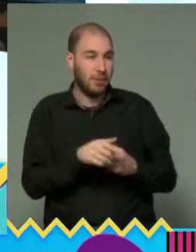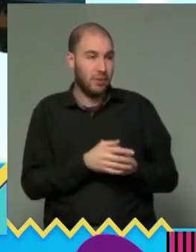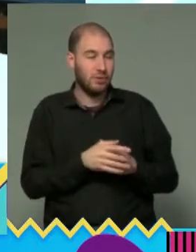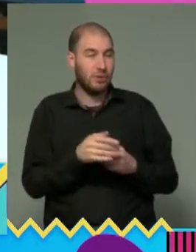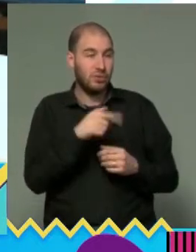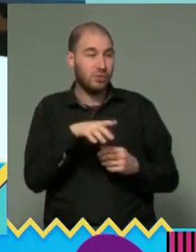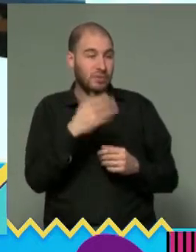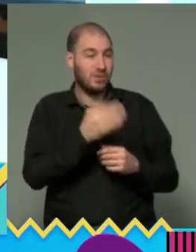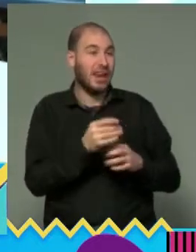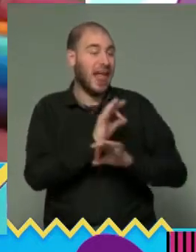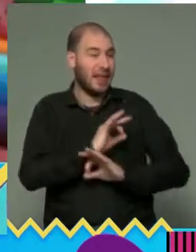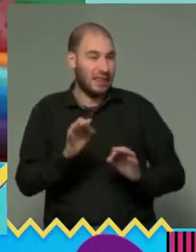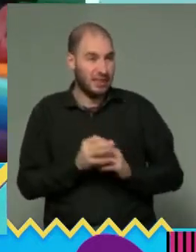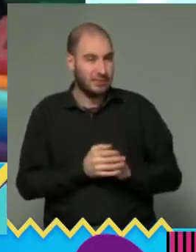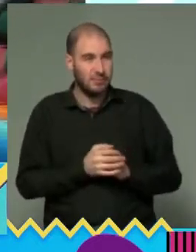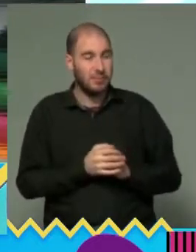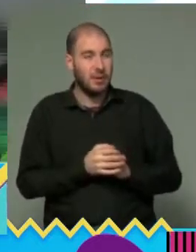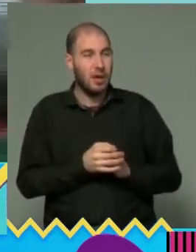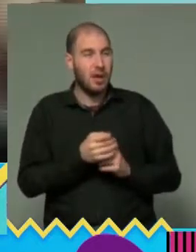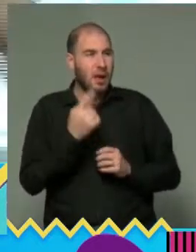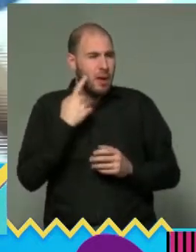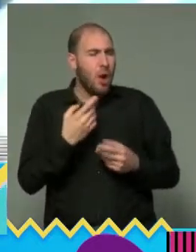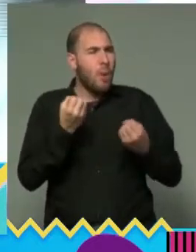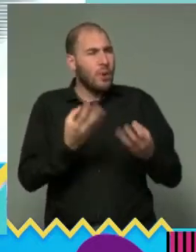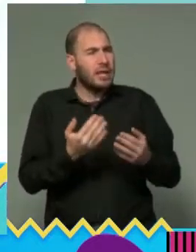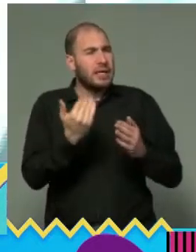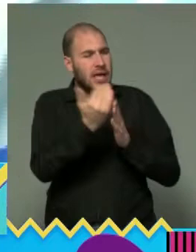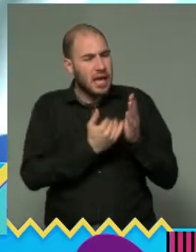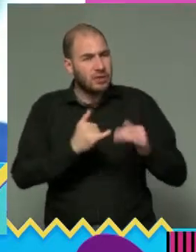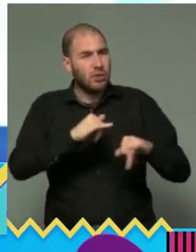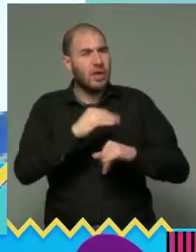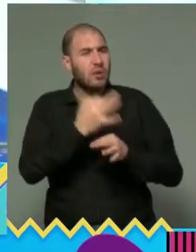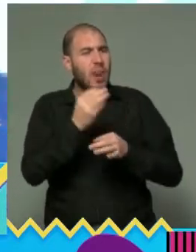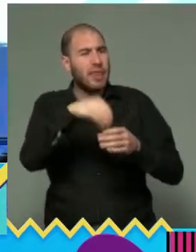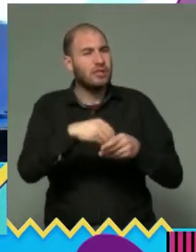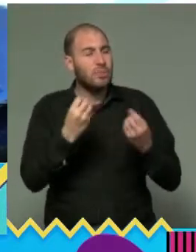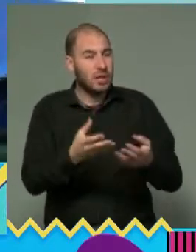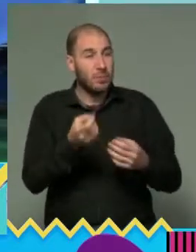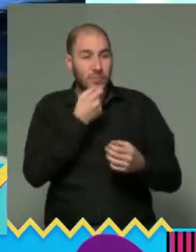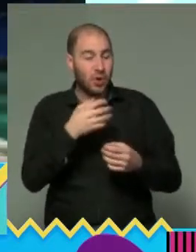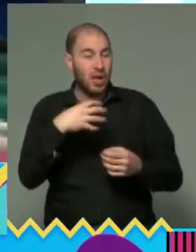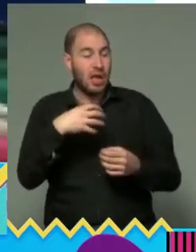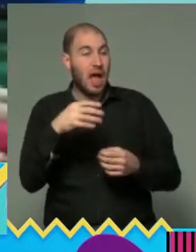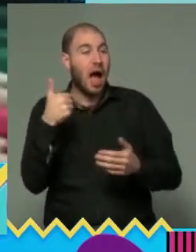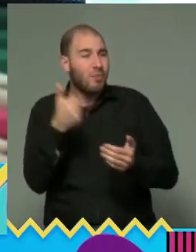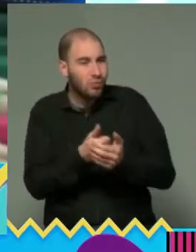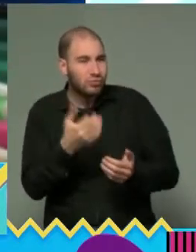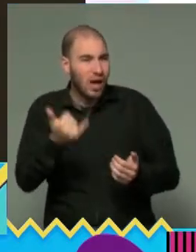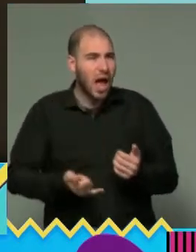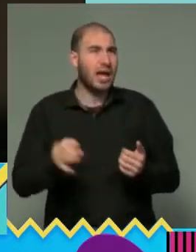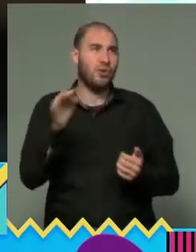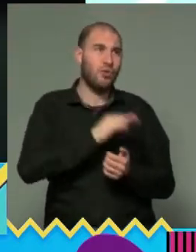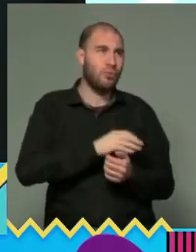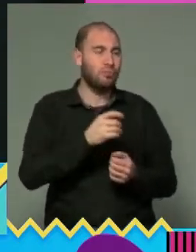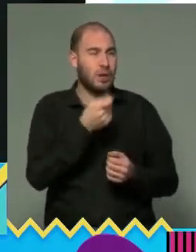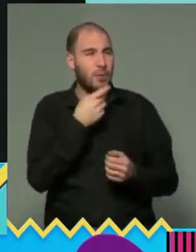se entera nadie. A ver, ¿por qué estos casos salen en la escuela? Porque cuando un chico llega abusado o un chico